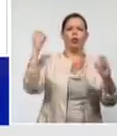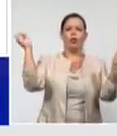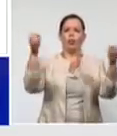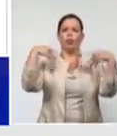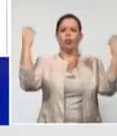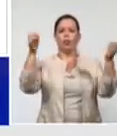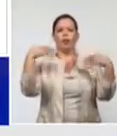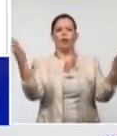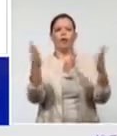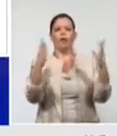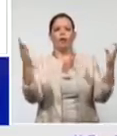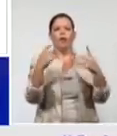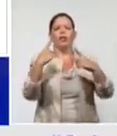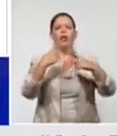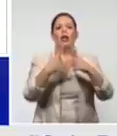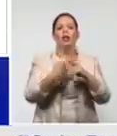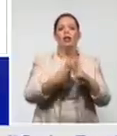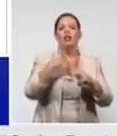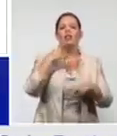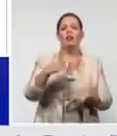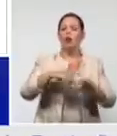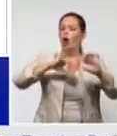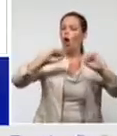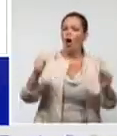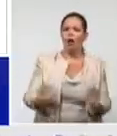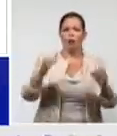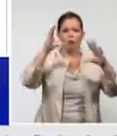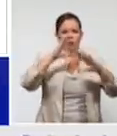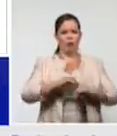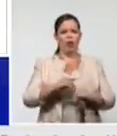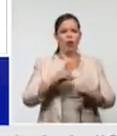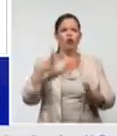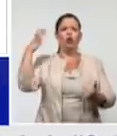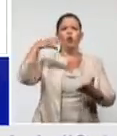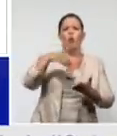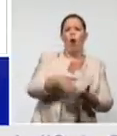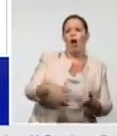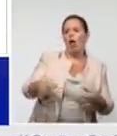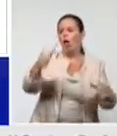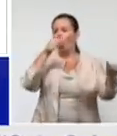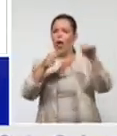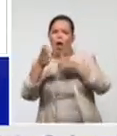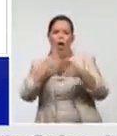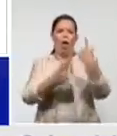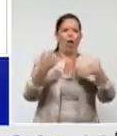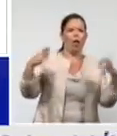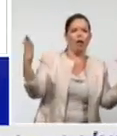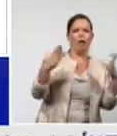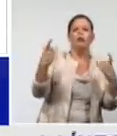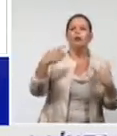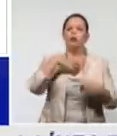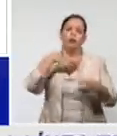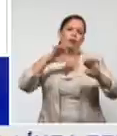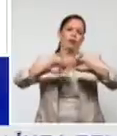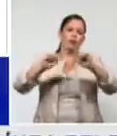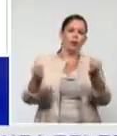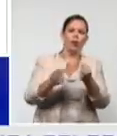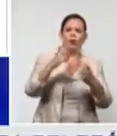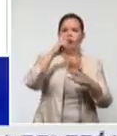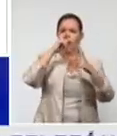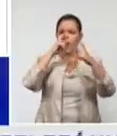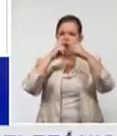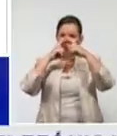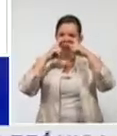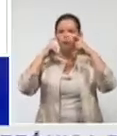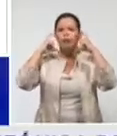noche en los lugares públicos para evitar una segunda ola de la pandemia del nuevo coronavirus.